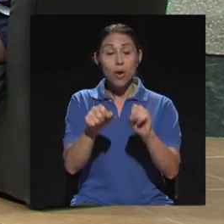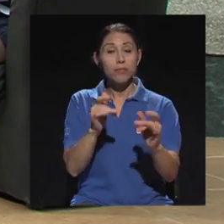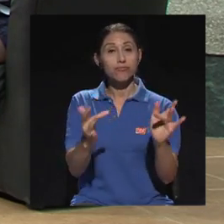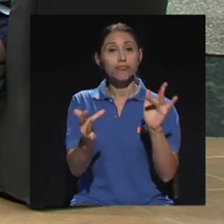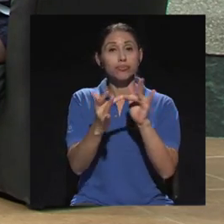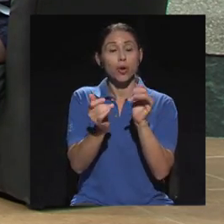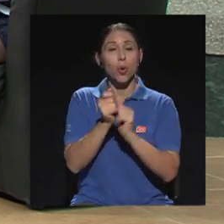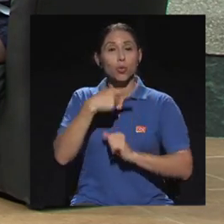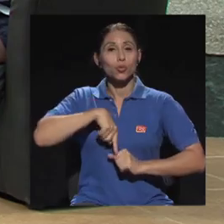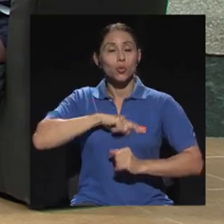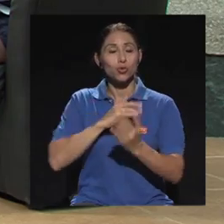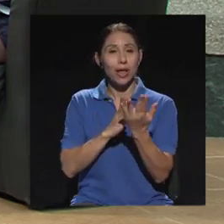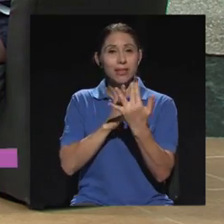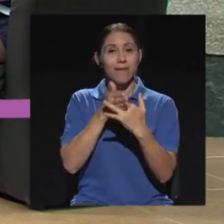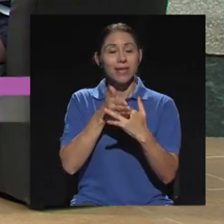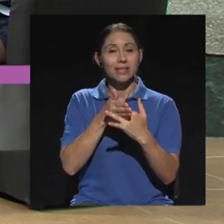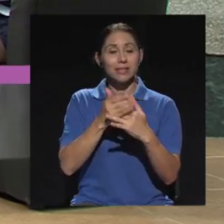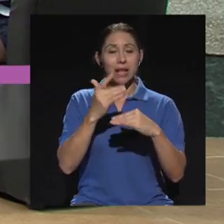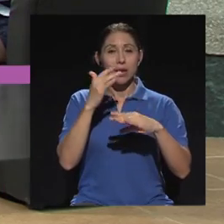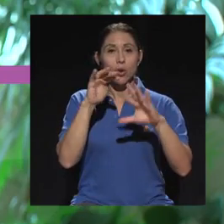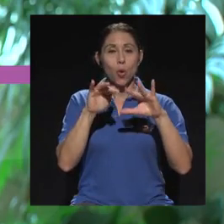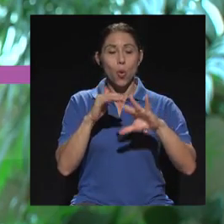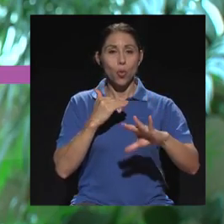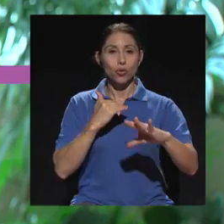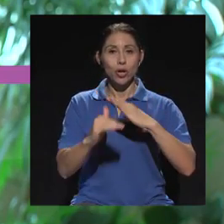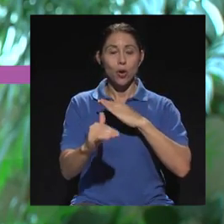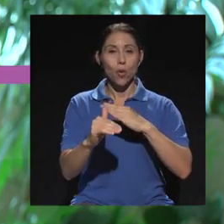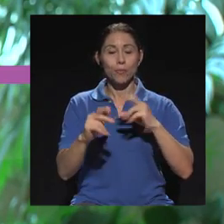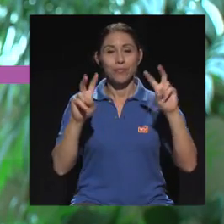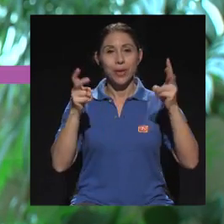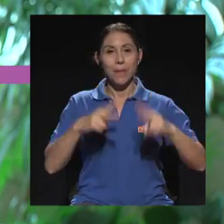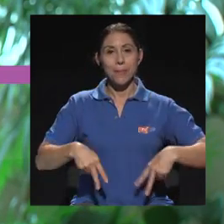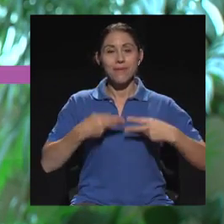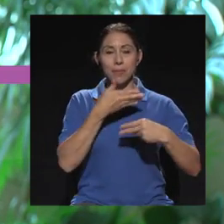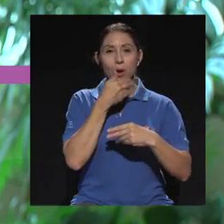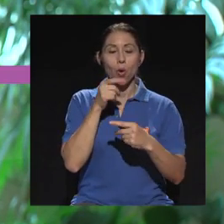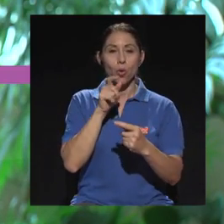pueden comunicar con nosotros a través de nuestro correo electrónico,